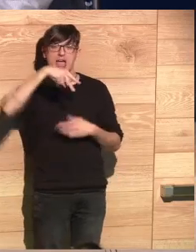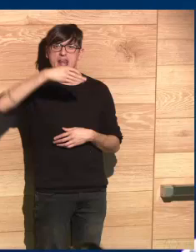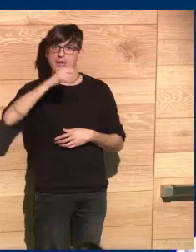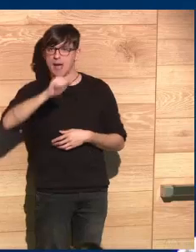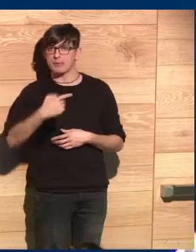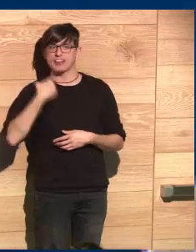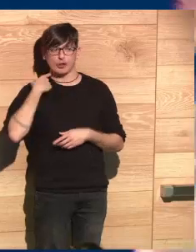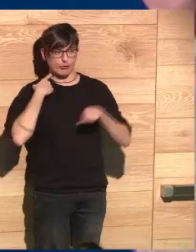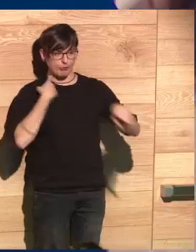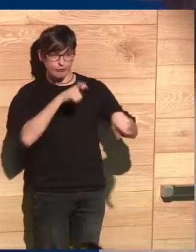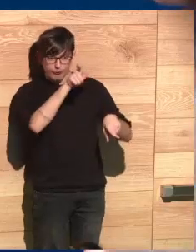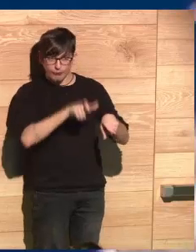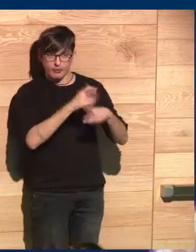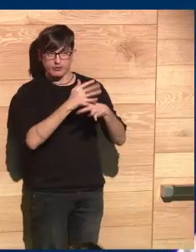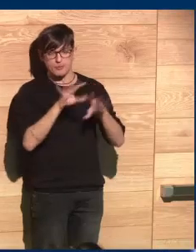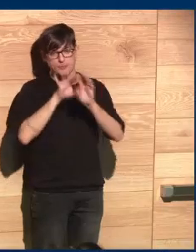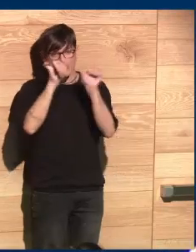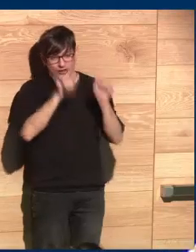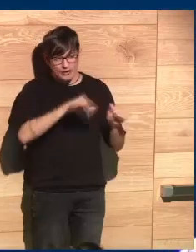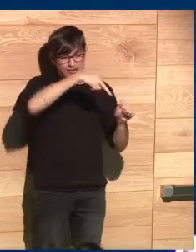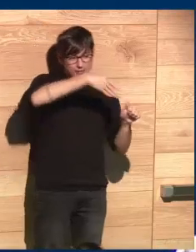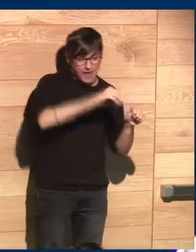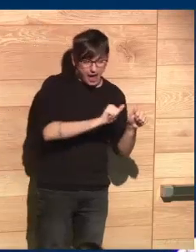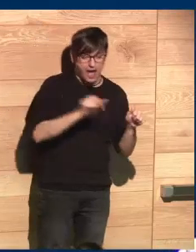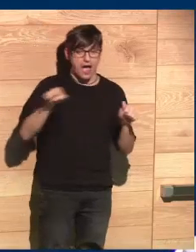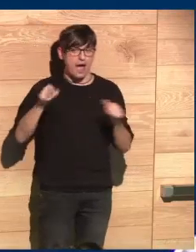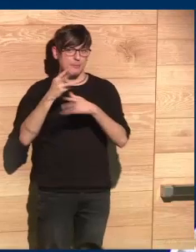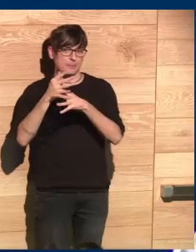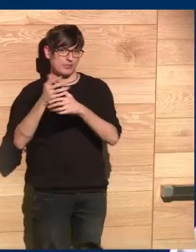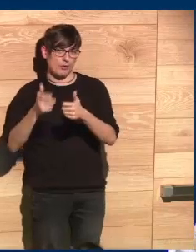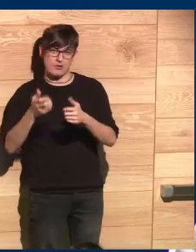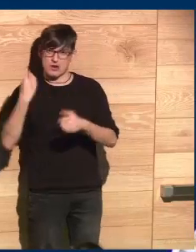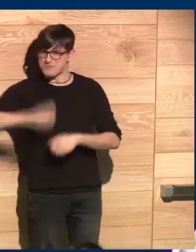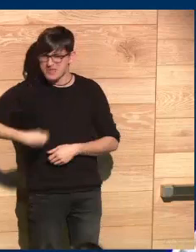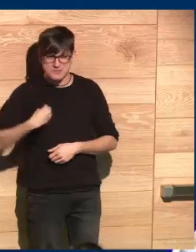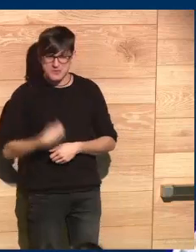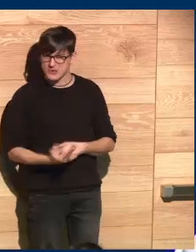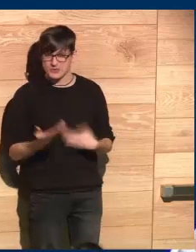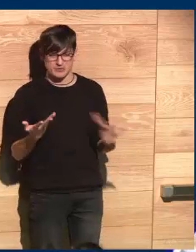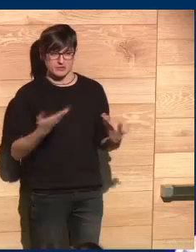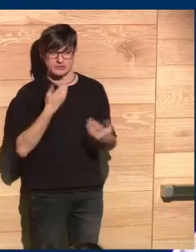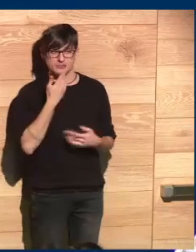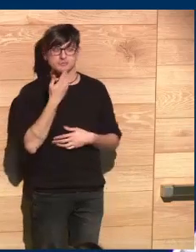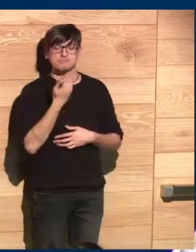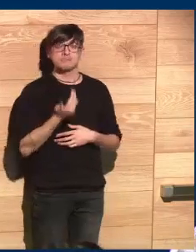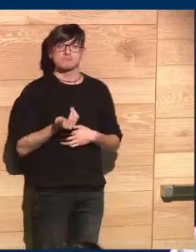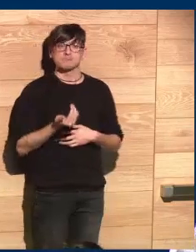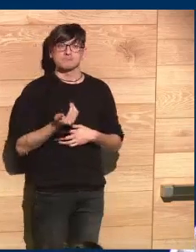Es que en realidad el modelo de la NBA y el modelo del videojuego es el mismo. Tú lo que vendes es un espectáculo basado en un deporte o en un juego,